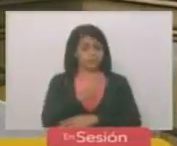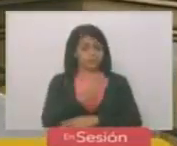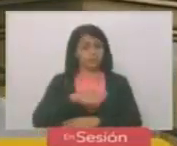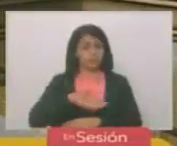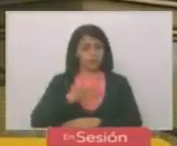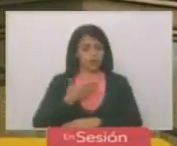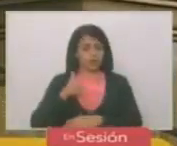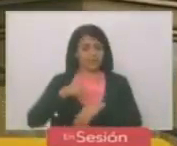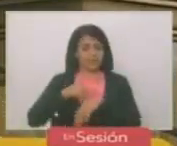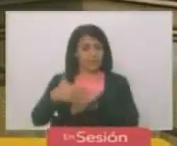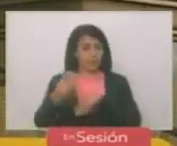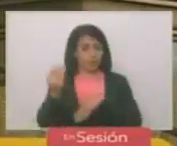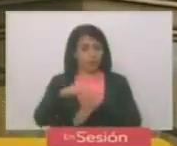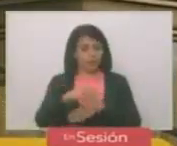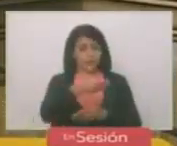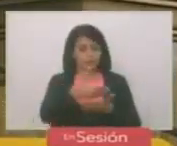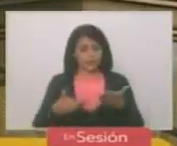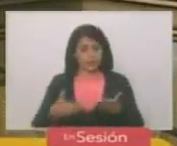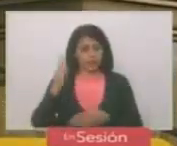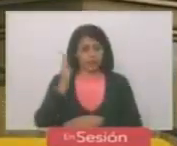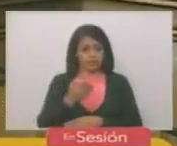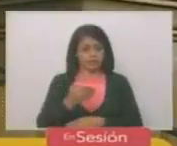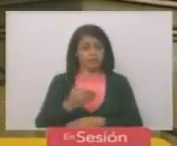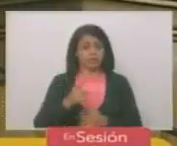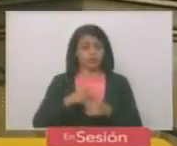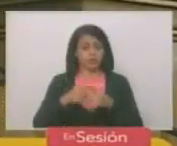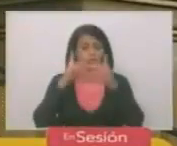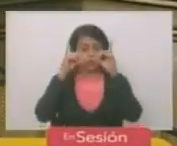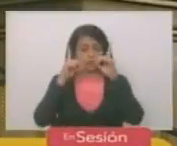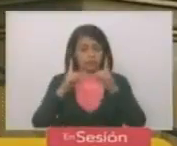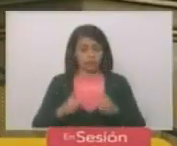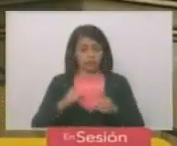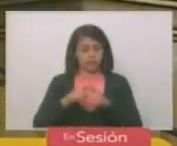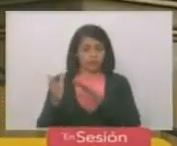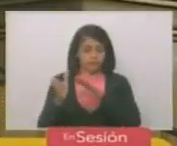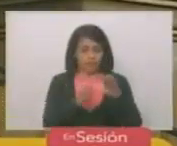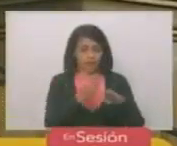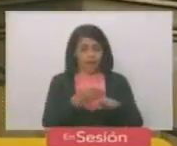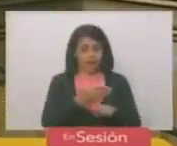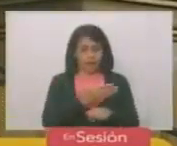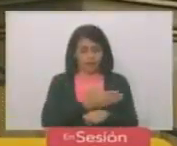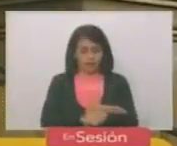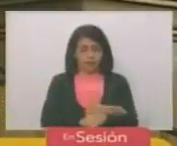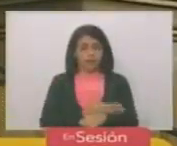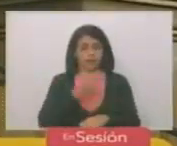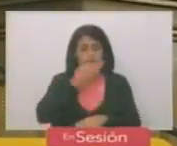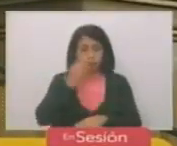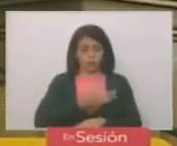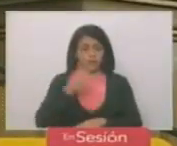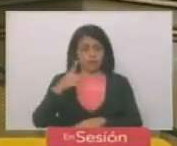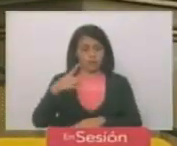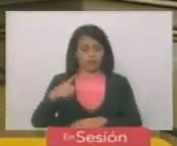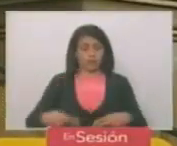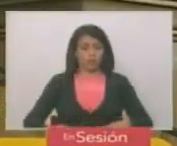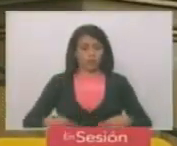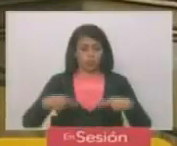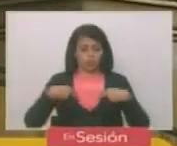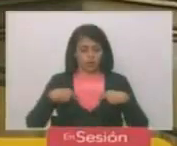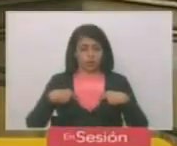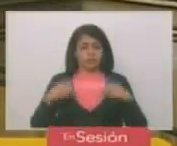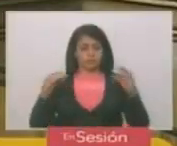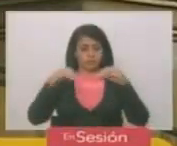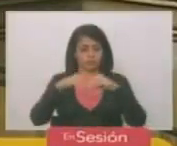puedan exceder el contenido de la sanción, salvo las excepciones previstas para garantizar los derechos humanos, el